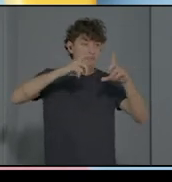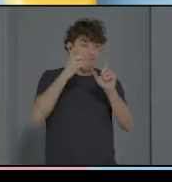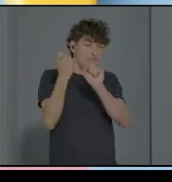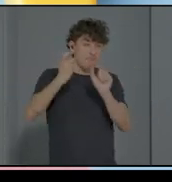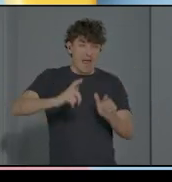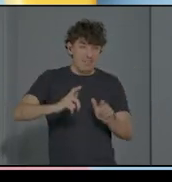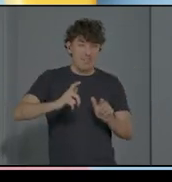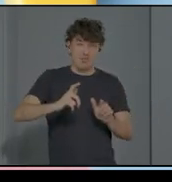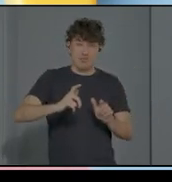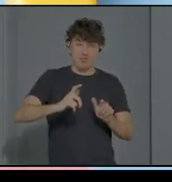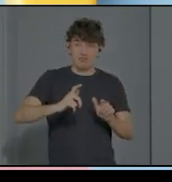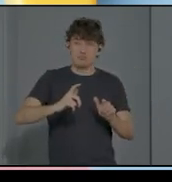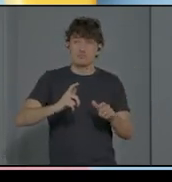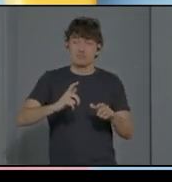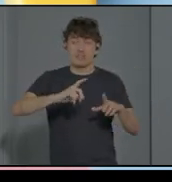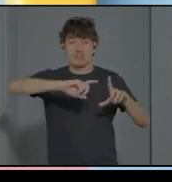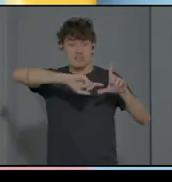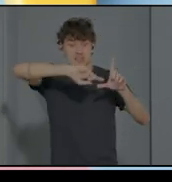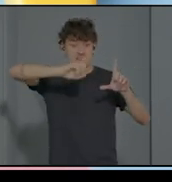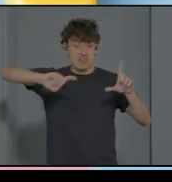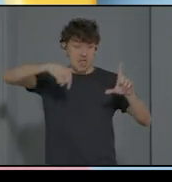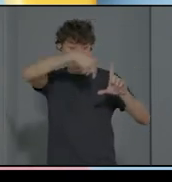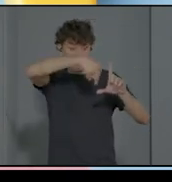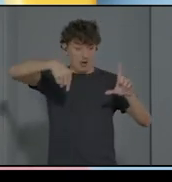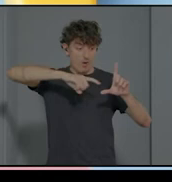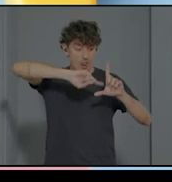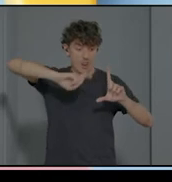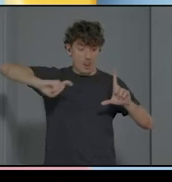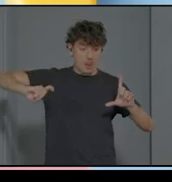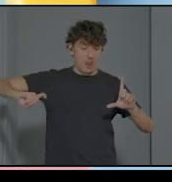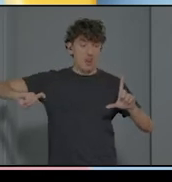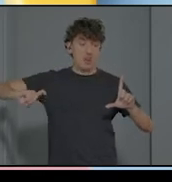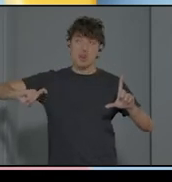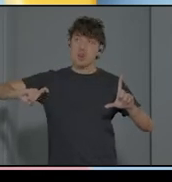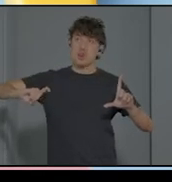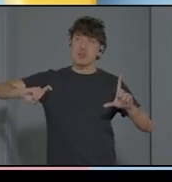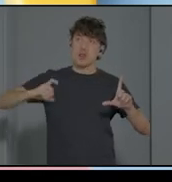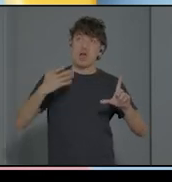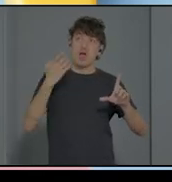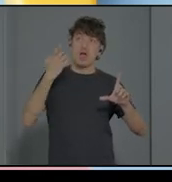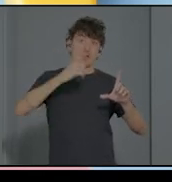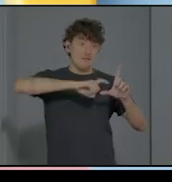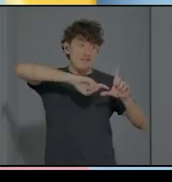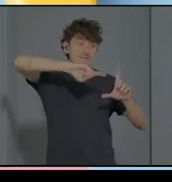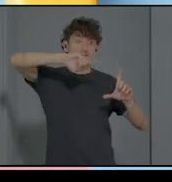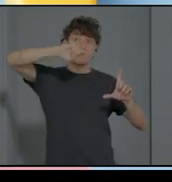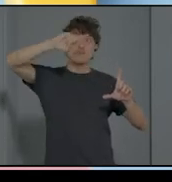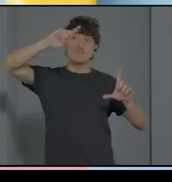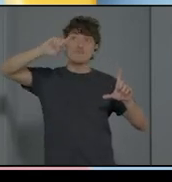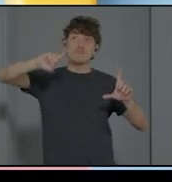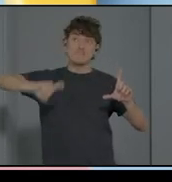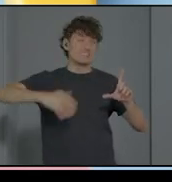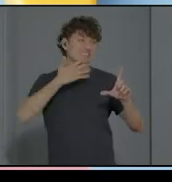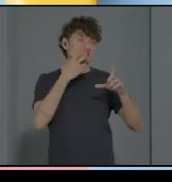el gráfico bajo, será elevada. Aquí, en cambio, cuanto más distante estén, más será